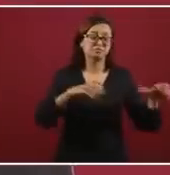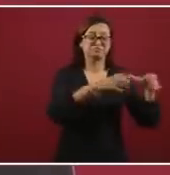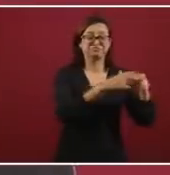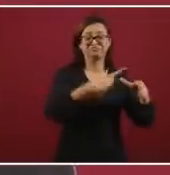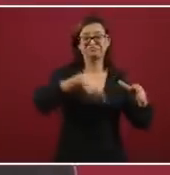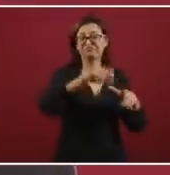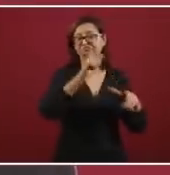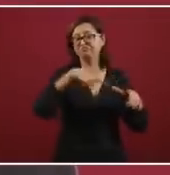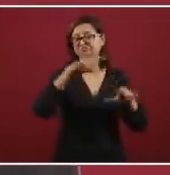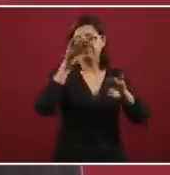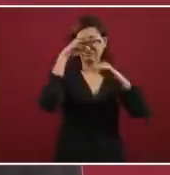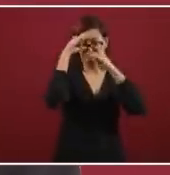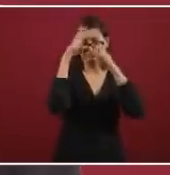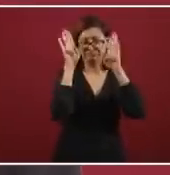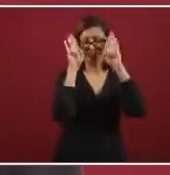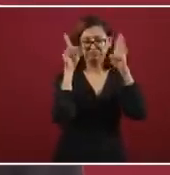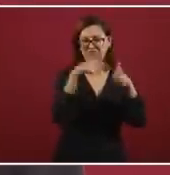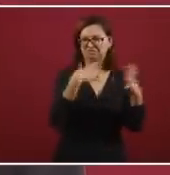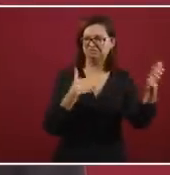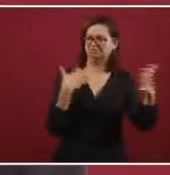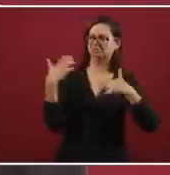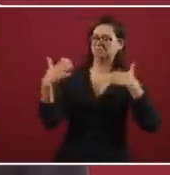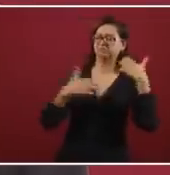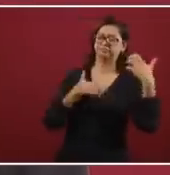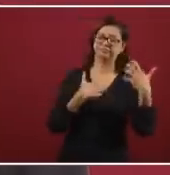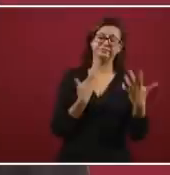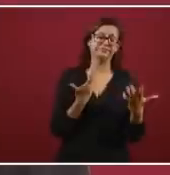conservadores, pero